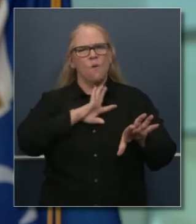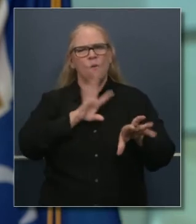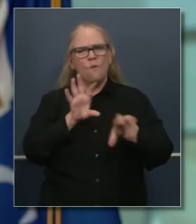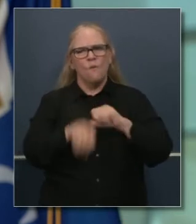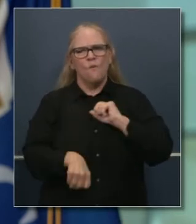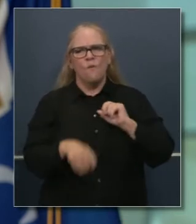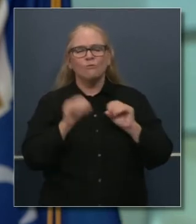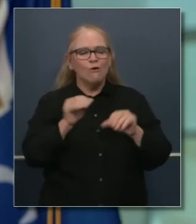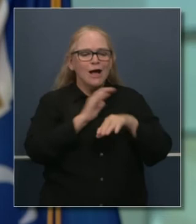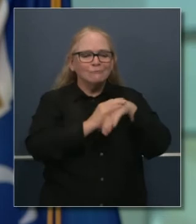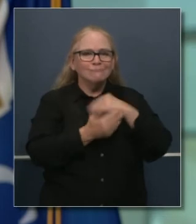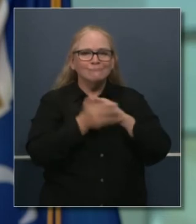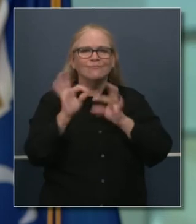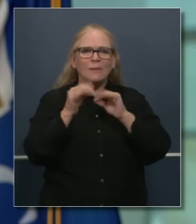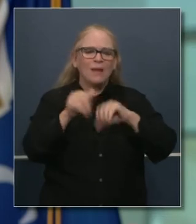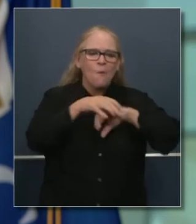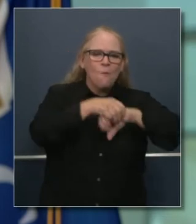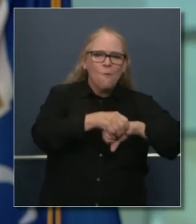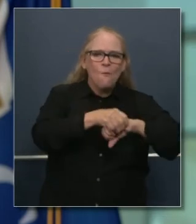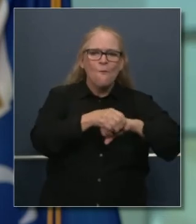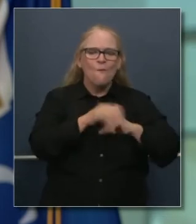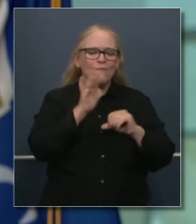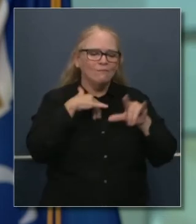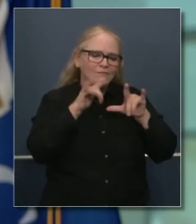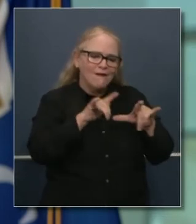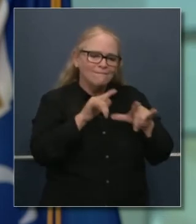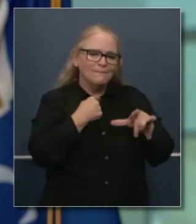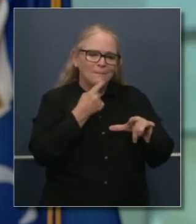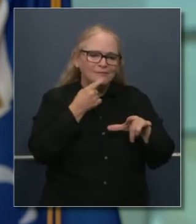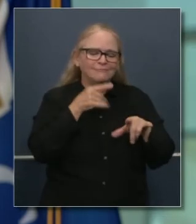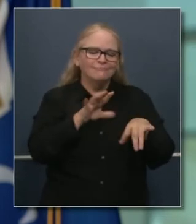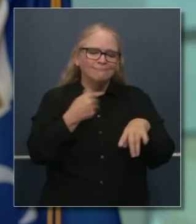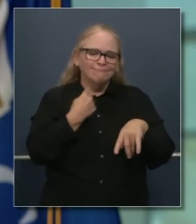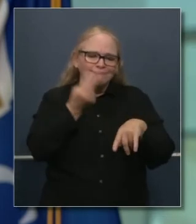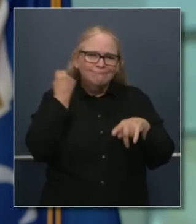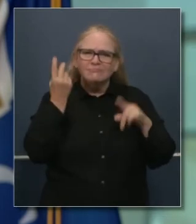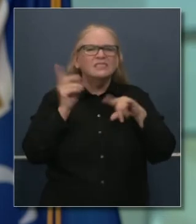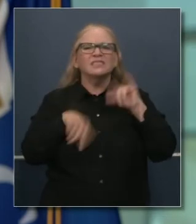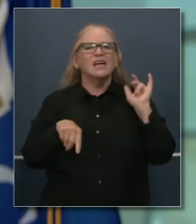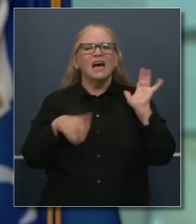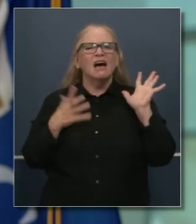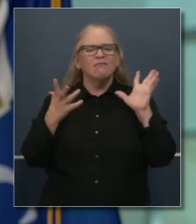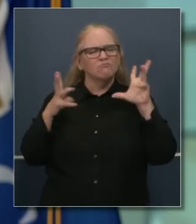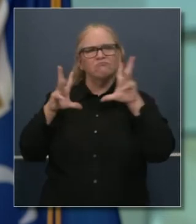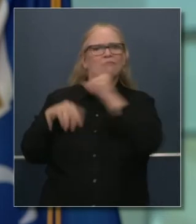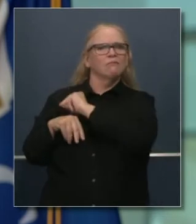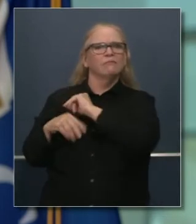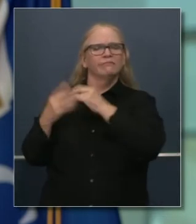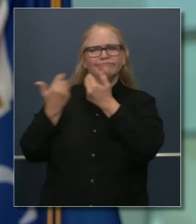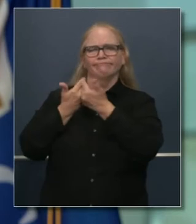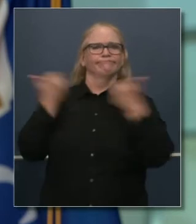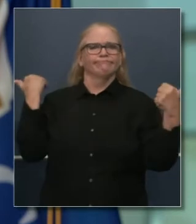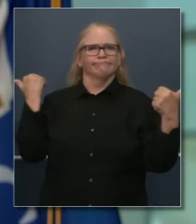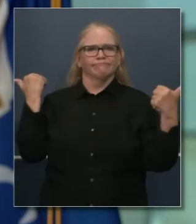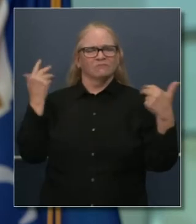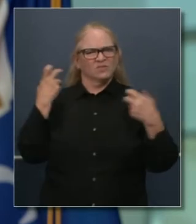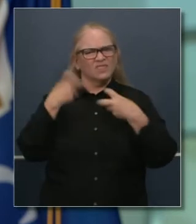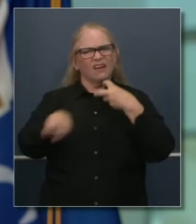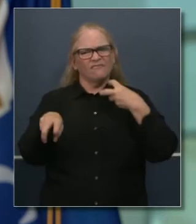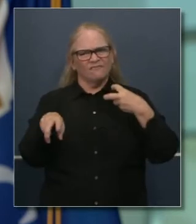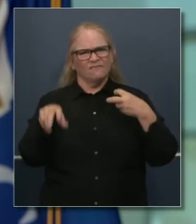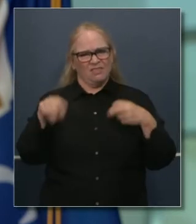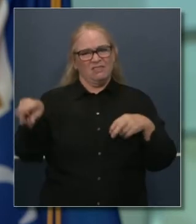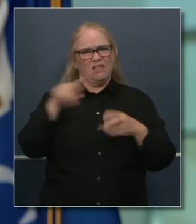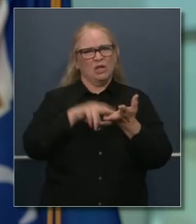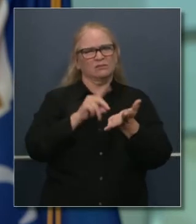sentir la mano de un ser querido para despedirse el impacto de eso el impacto en ellos es tan profundo y